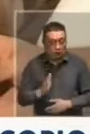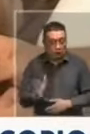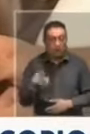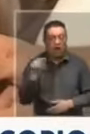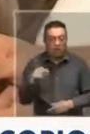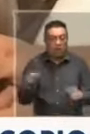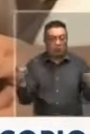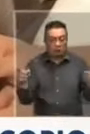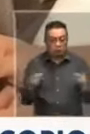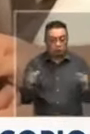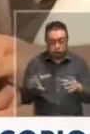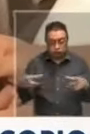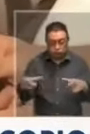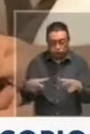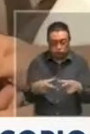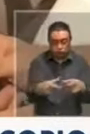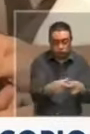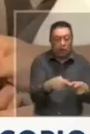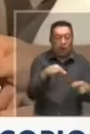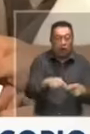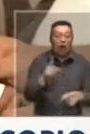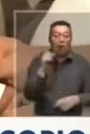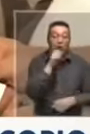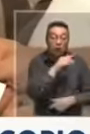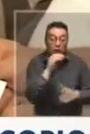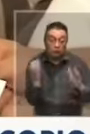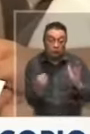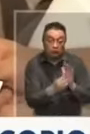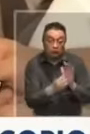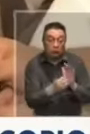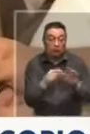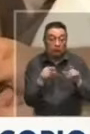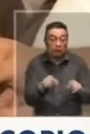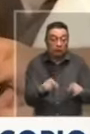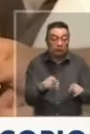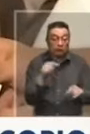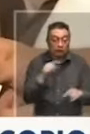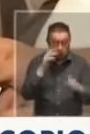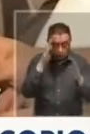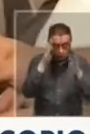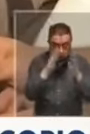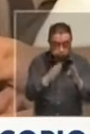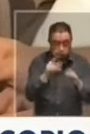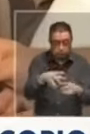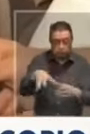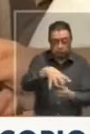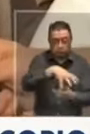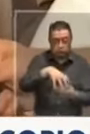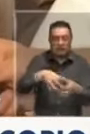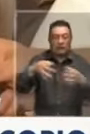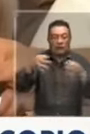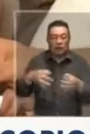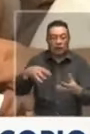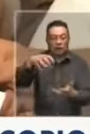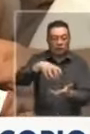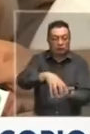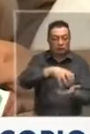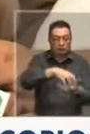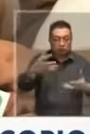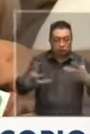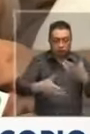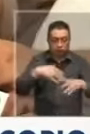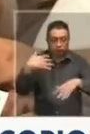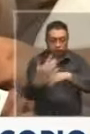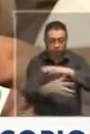acotando geográficamente, el último implementado está orientado a los perímetros de seguridad donde ocurrieron los